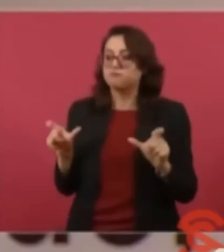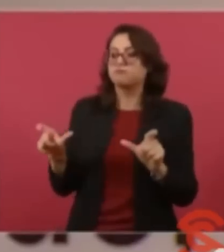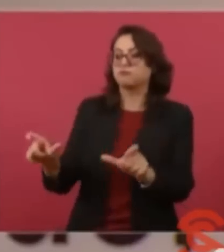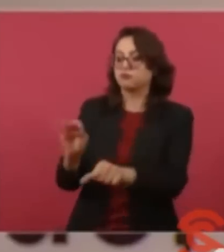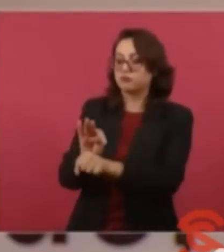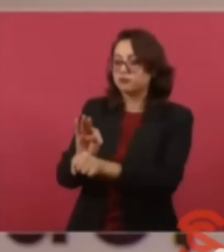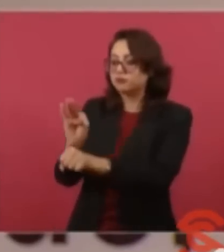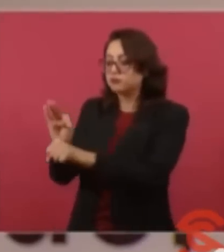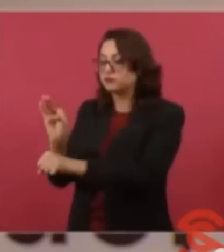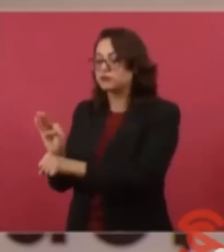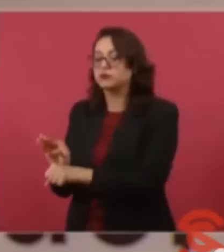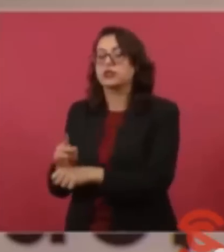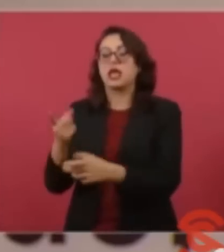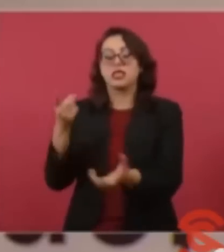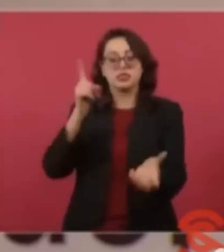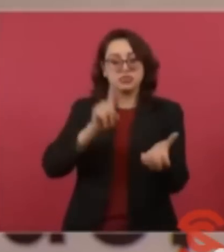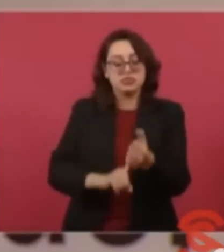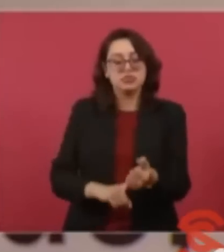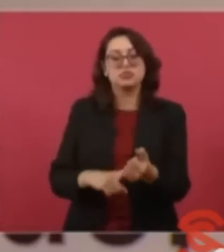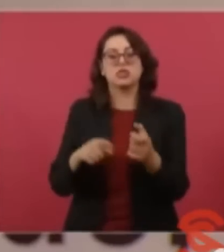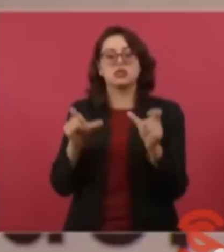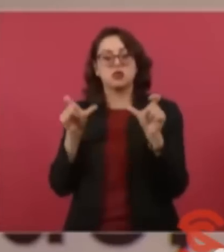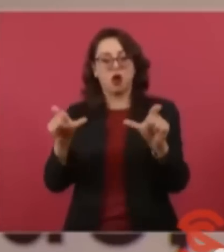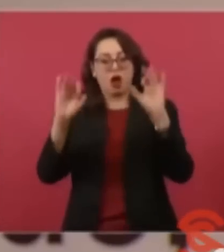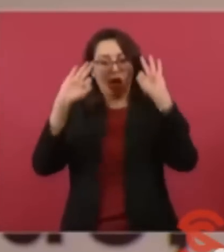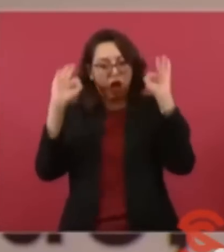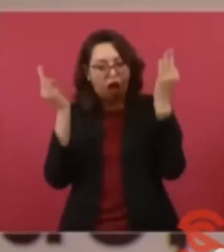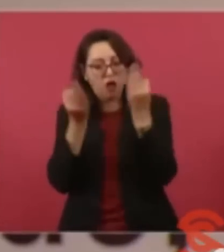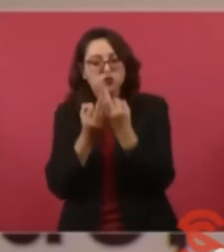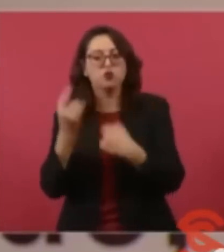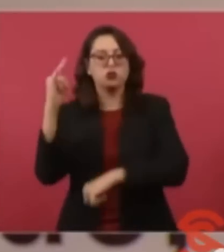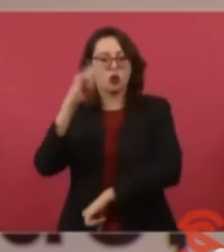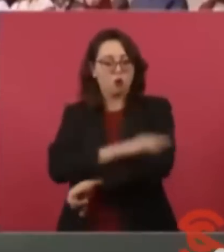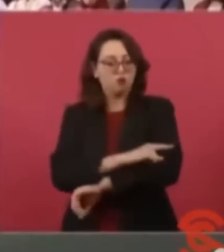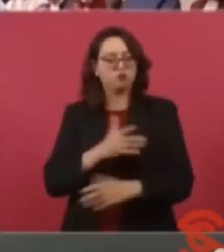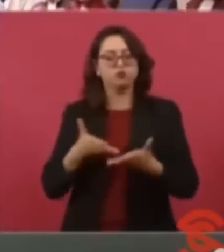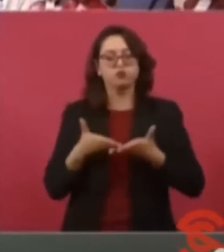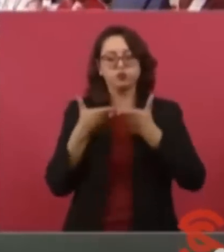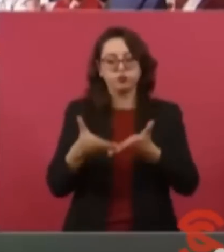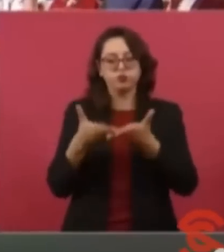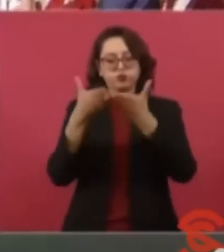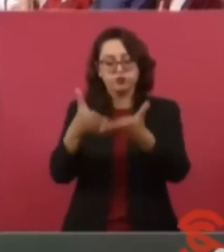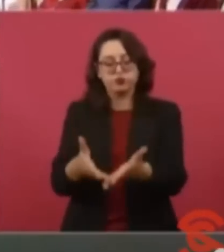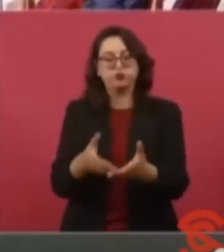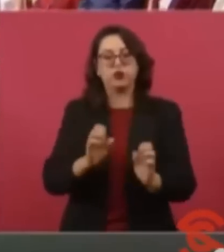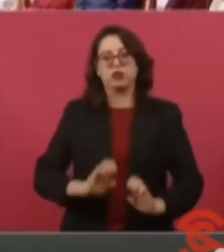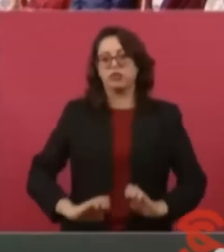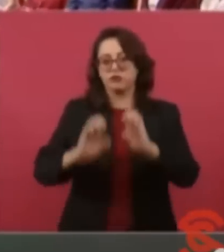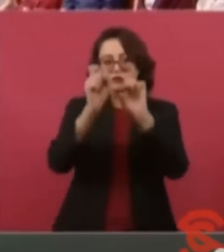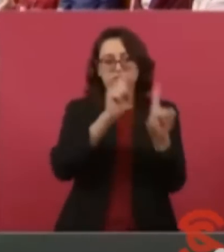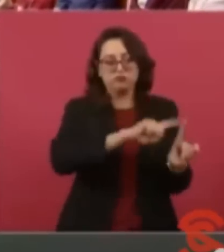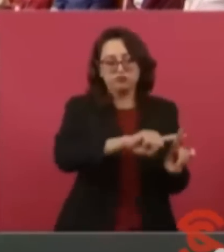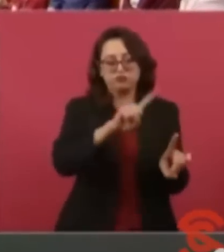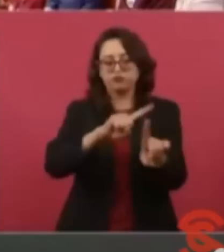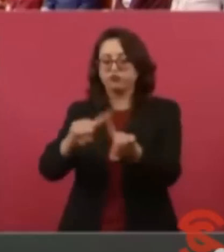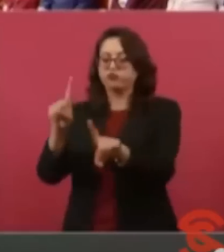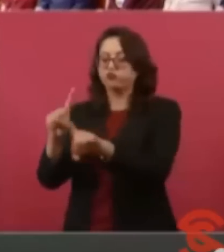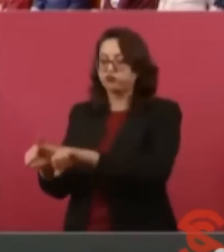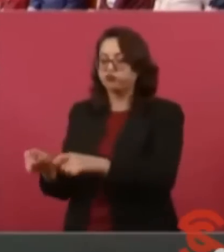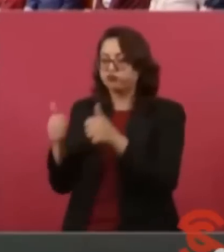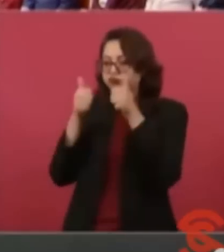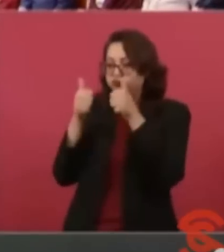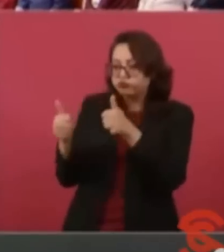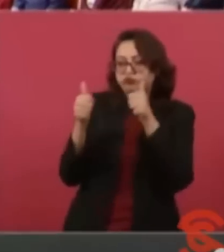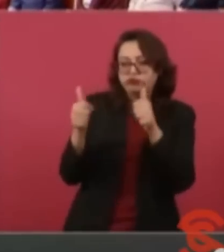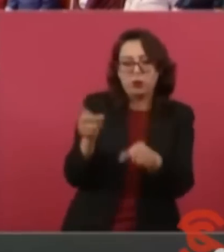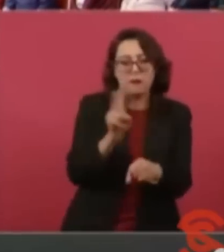de aduanas, cuidado de puertos, aeropuertos e instalaciones estratégicas como las